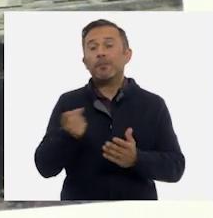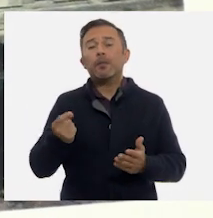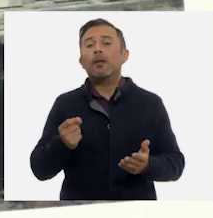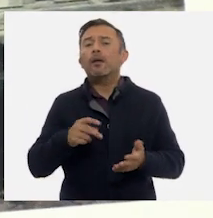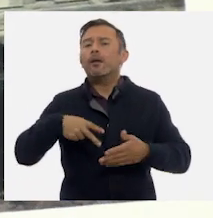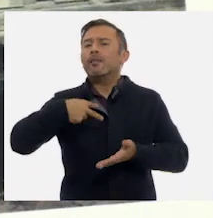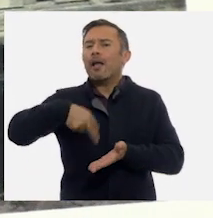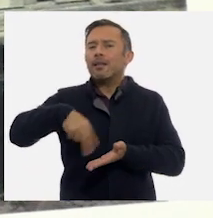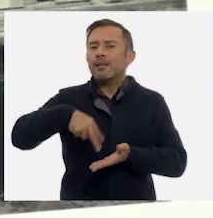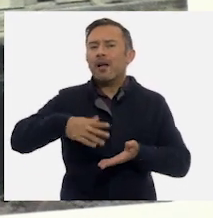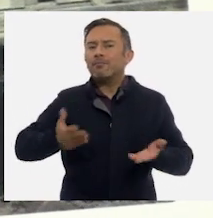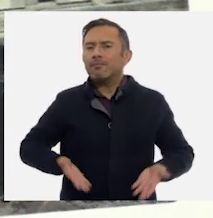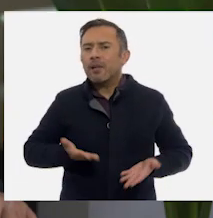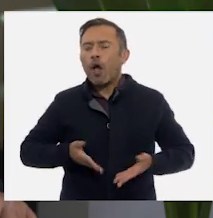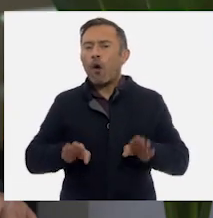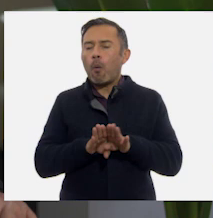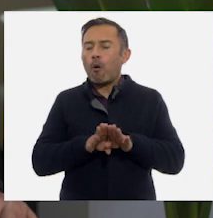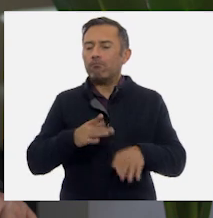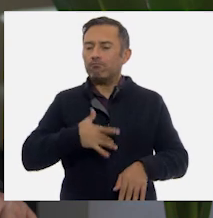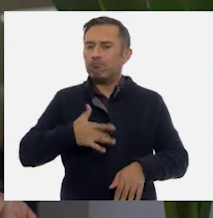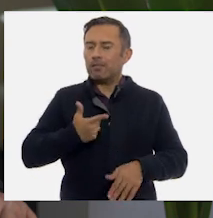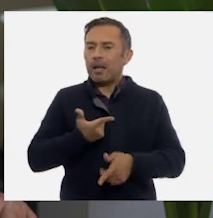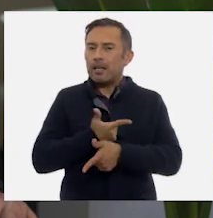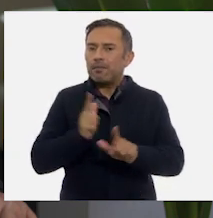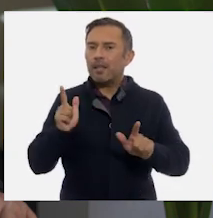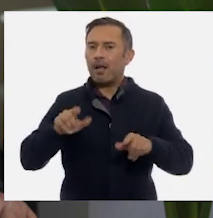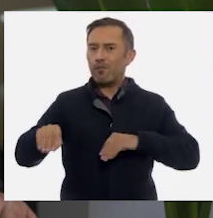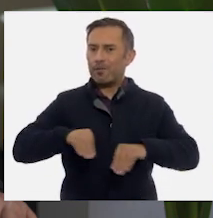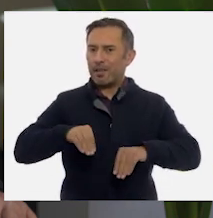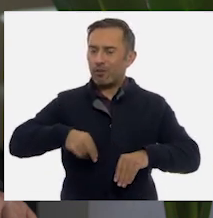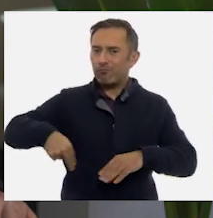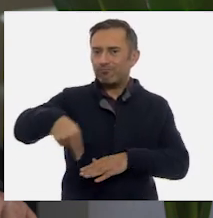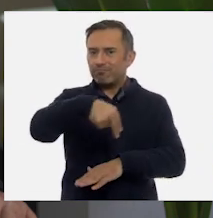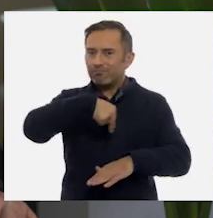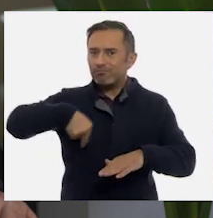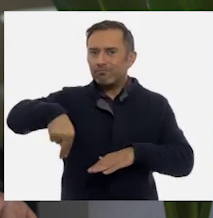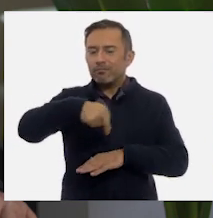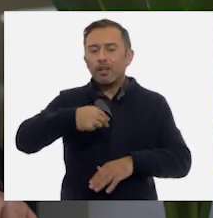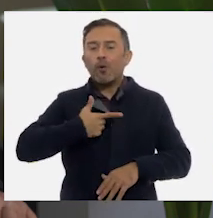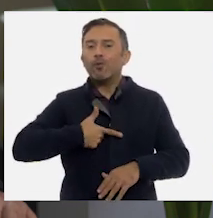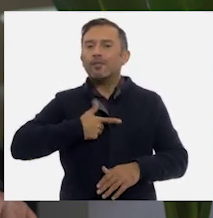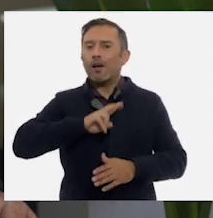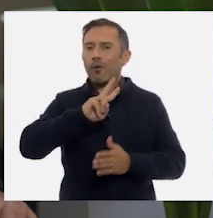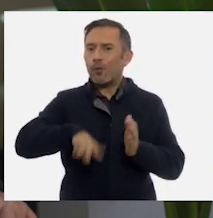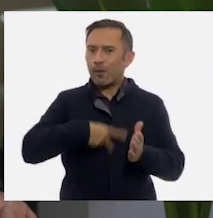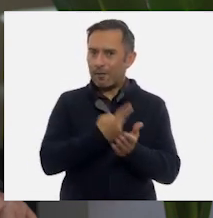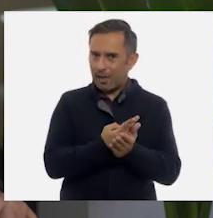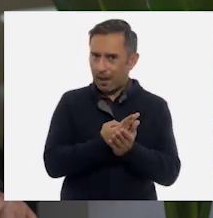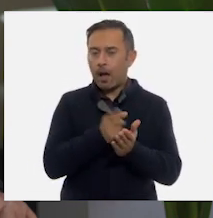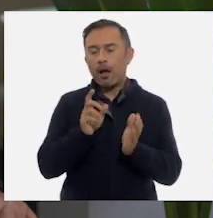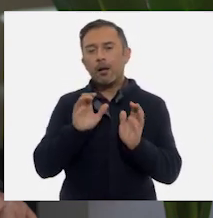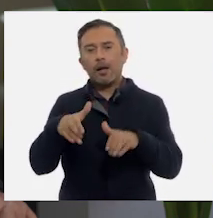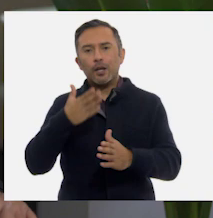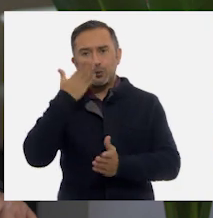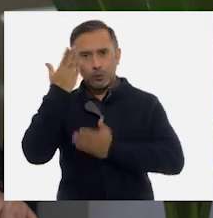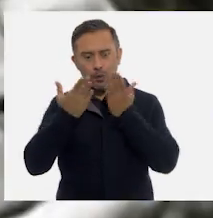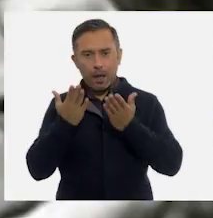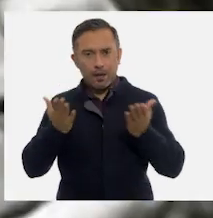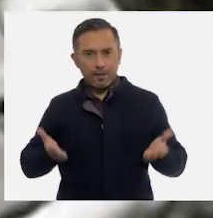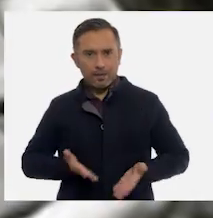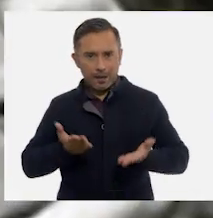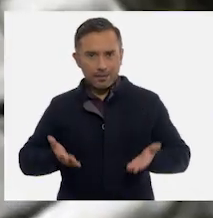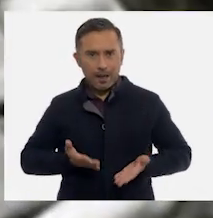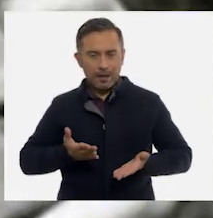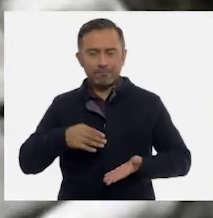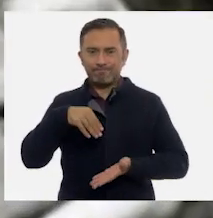es un ámbito de movimiento. Se entusiasmaba mucho con la coreografía y estudió danza. Ella era prima de